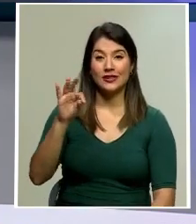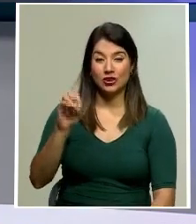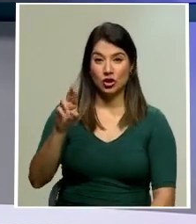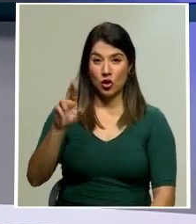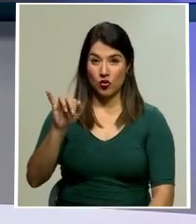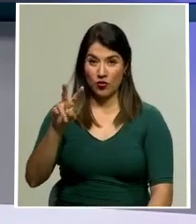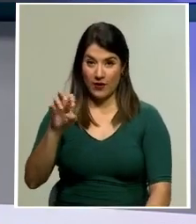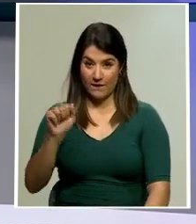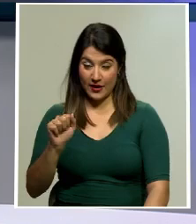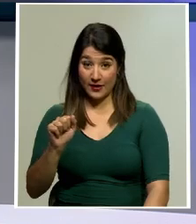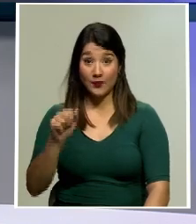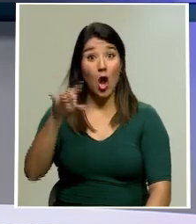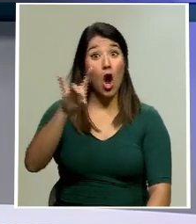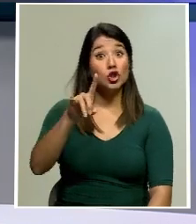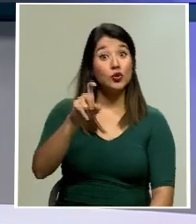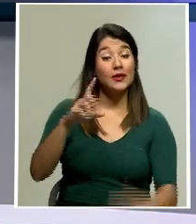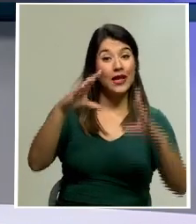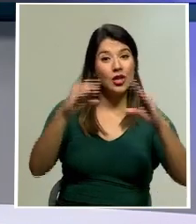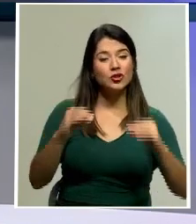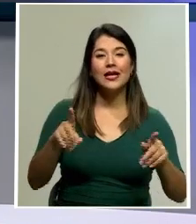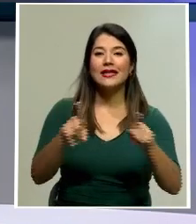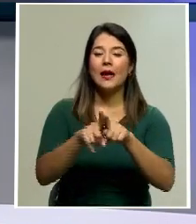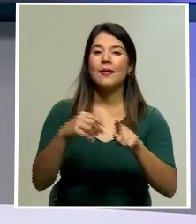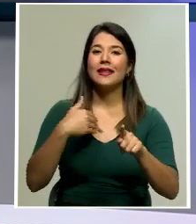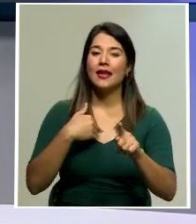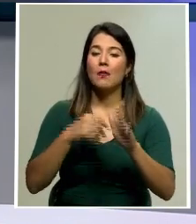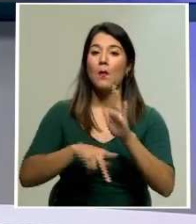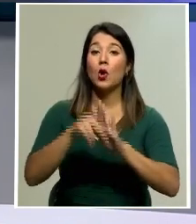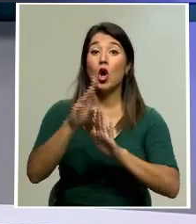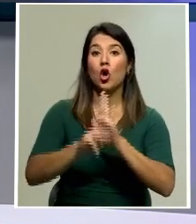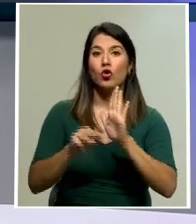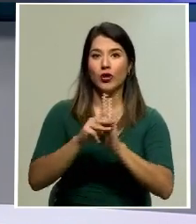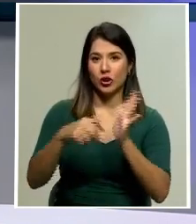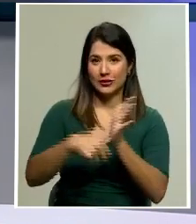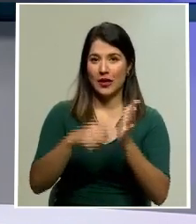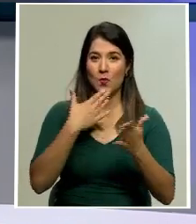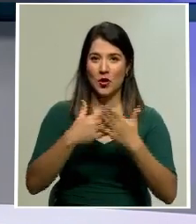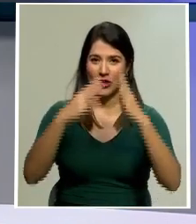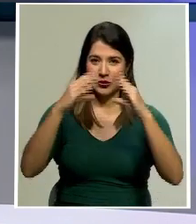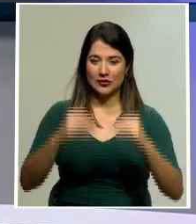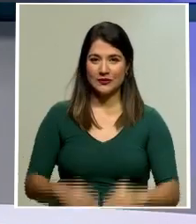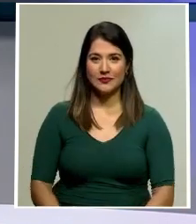las 8:30 de la noche también tendremos currículo electoral. Buenas noches.